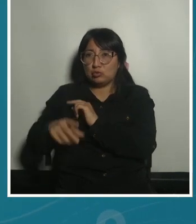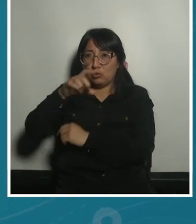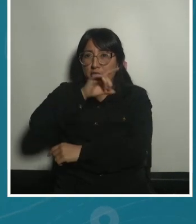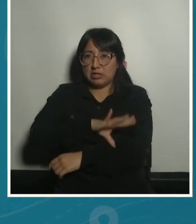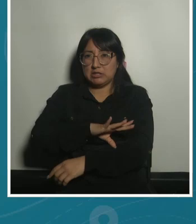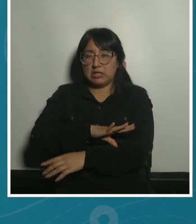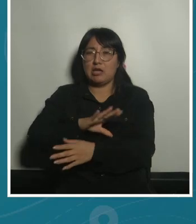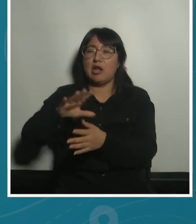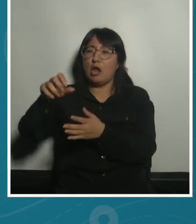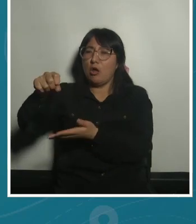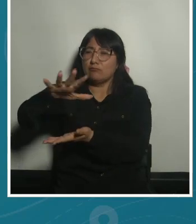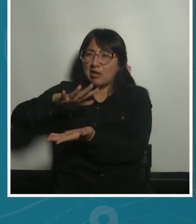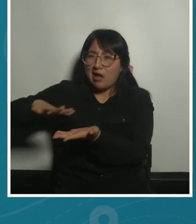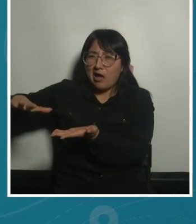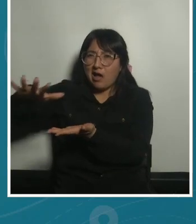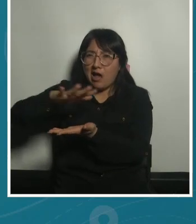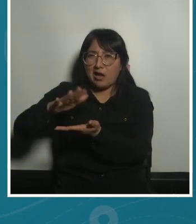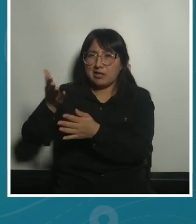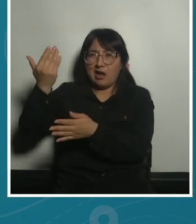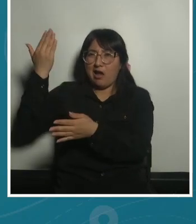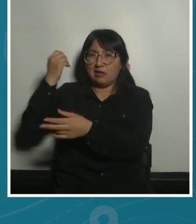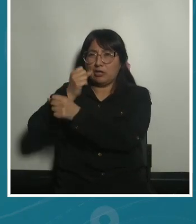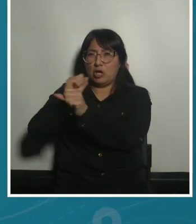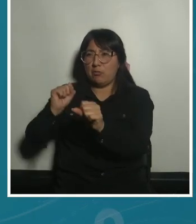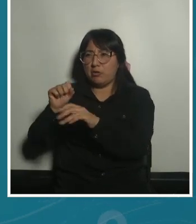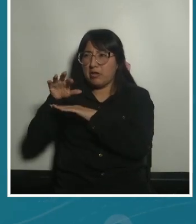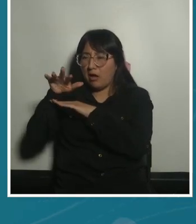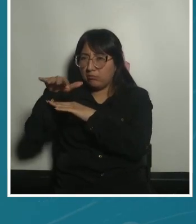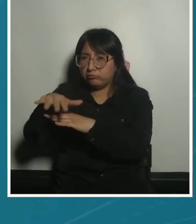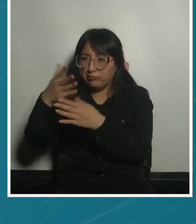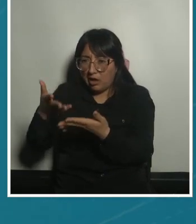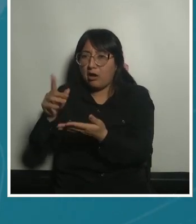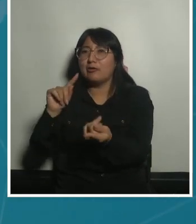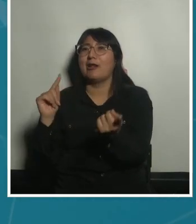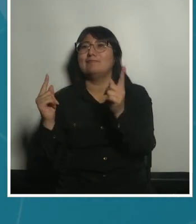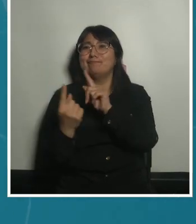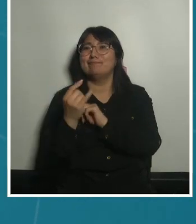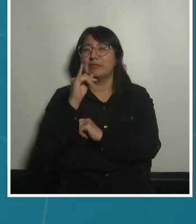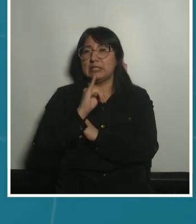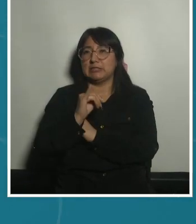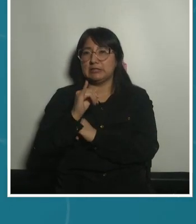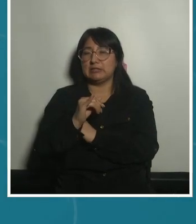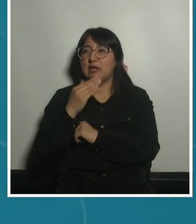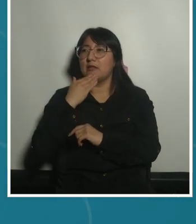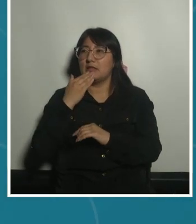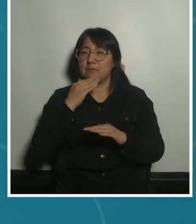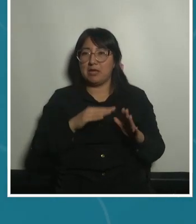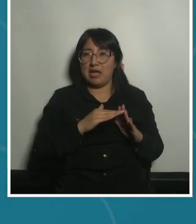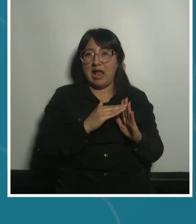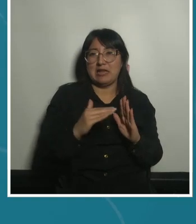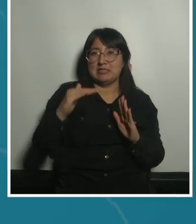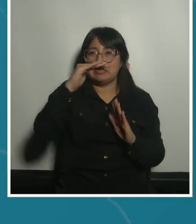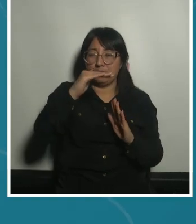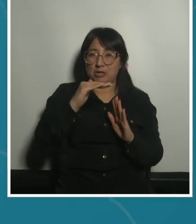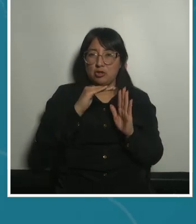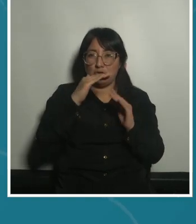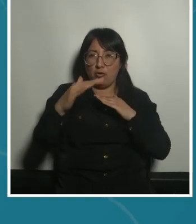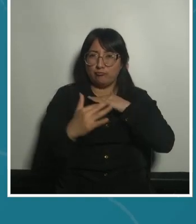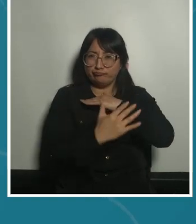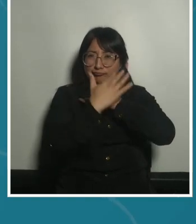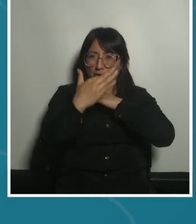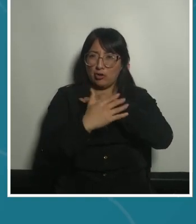sectores de navegación, ahora lo son. Con el terremoto de 2010 tuvimos en el Golfo de Arauco alzamientos costeros que fueron del orden de 2